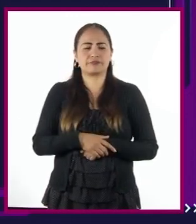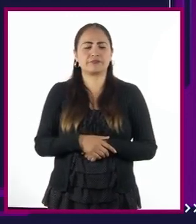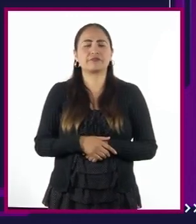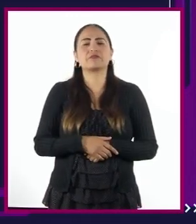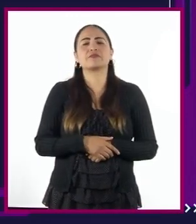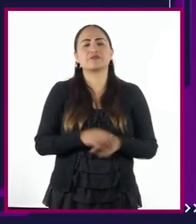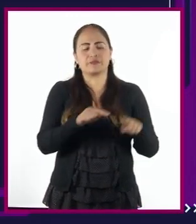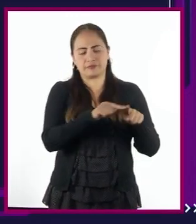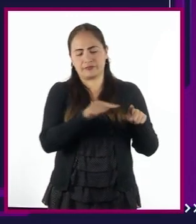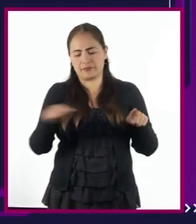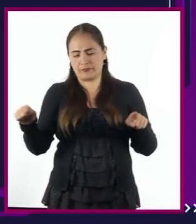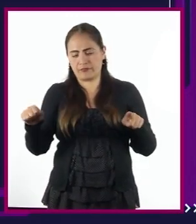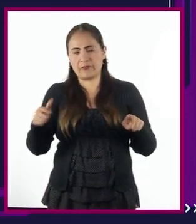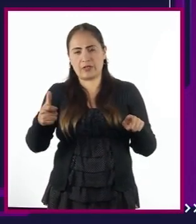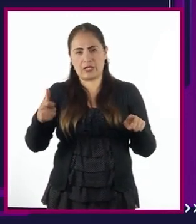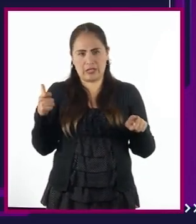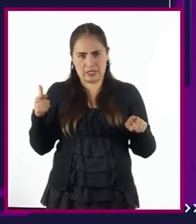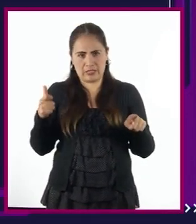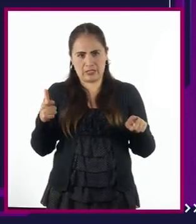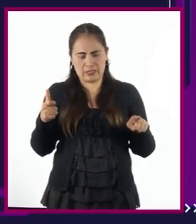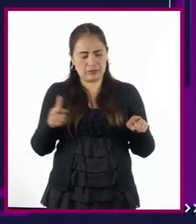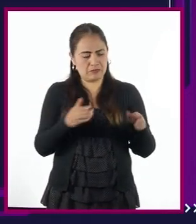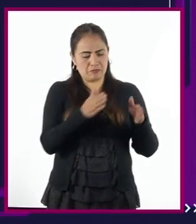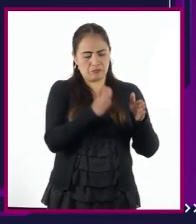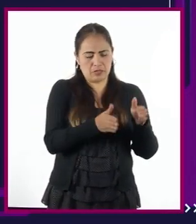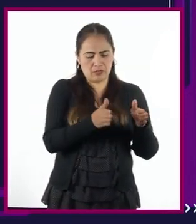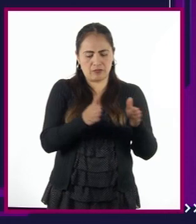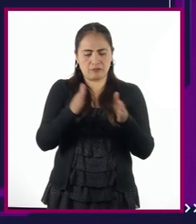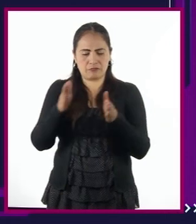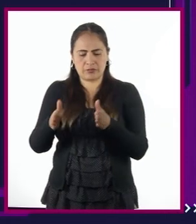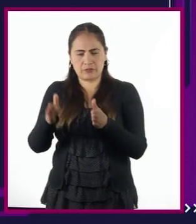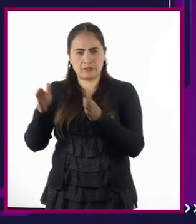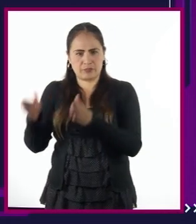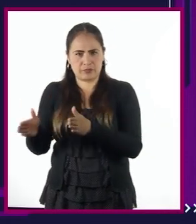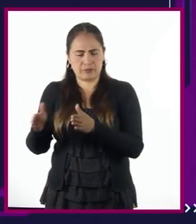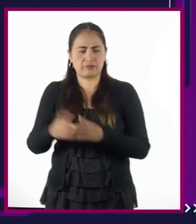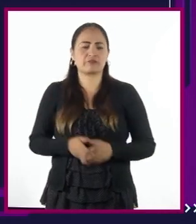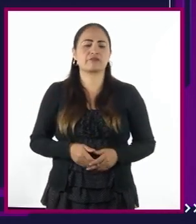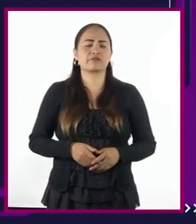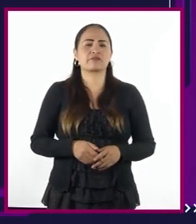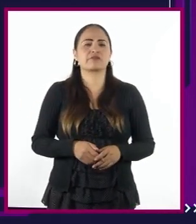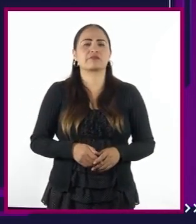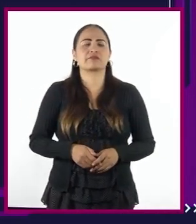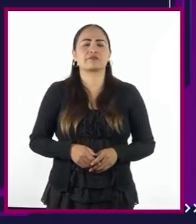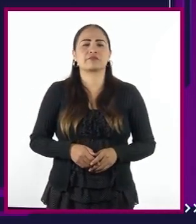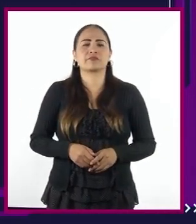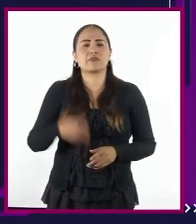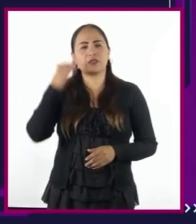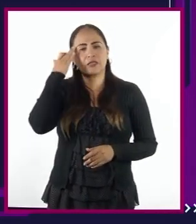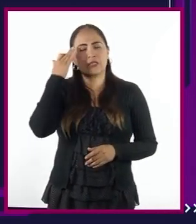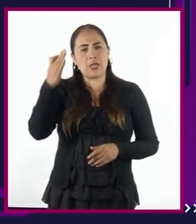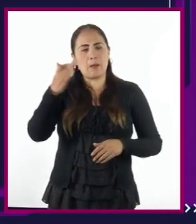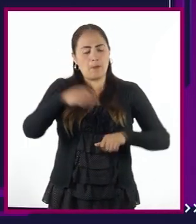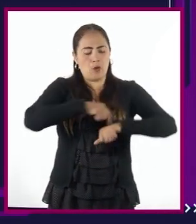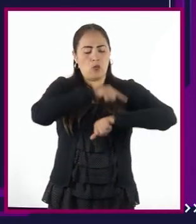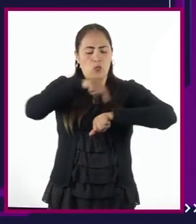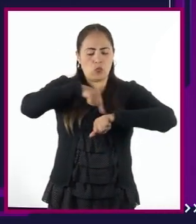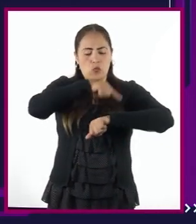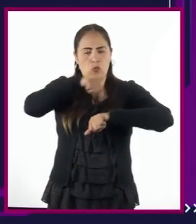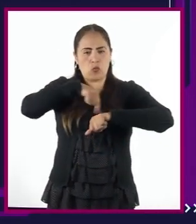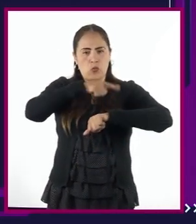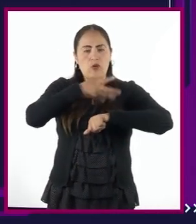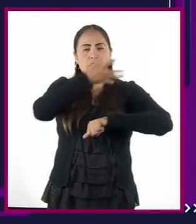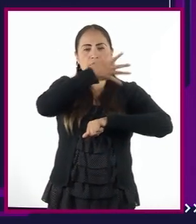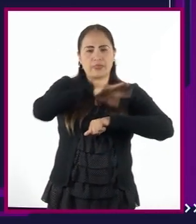marcas en el eje X a la misma distancia, donde se representará el transcurso del tiempo en periodos